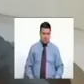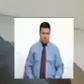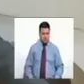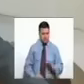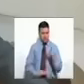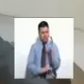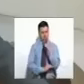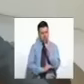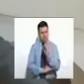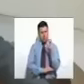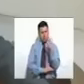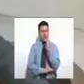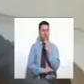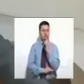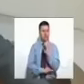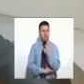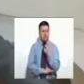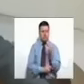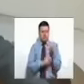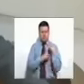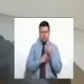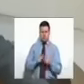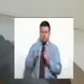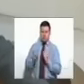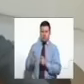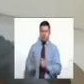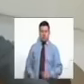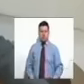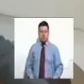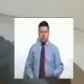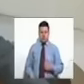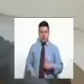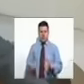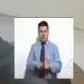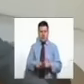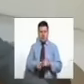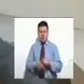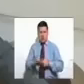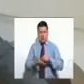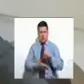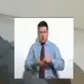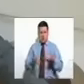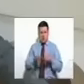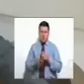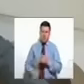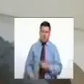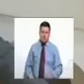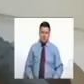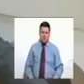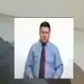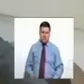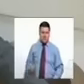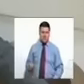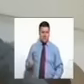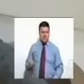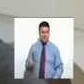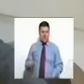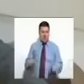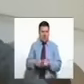los colombianos de decir yo dejo el cargo porque mi hermano, el contratista, es el